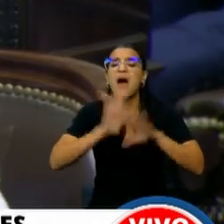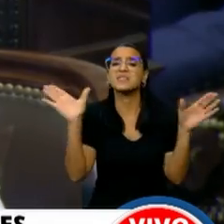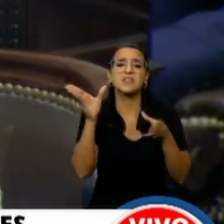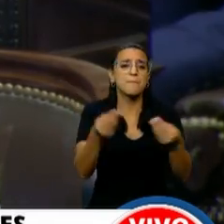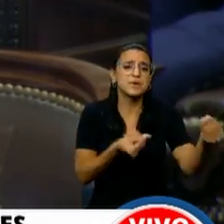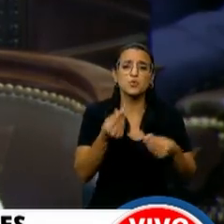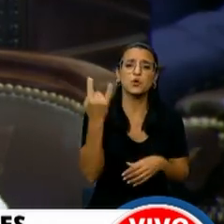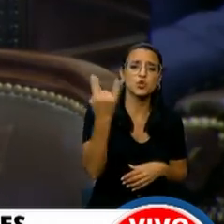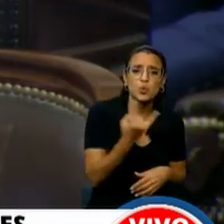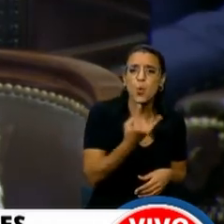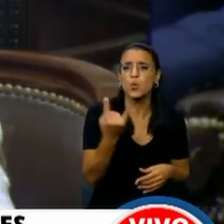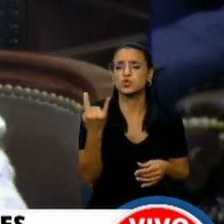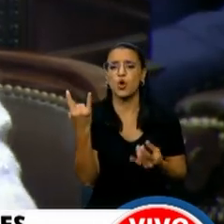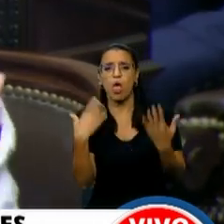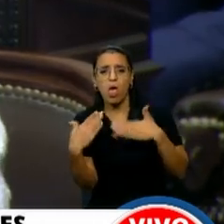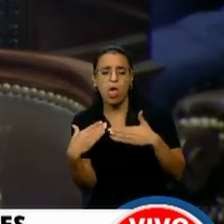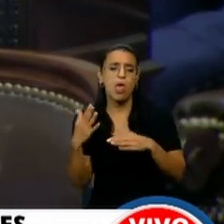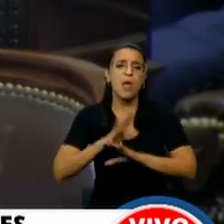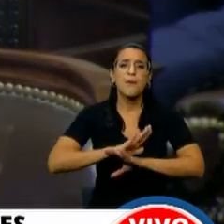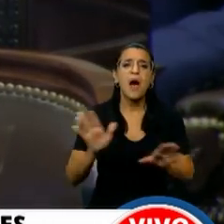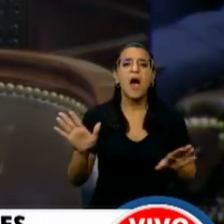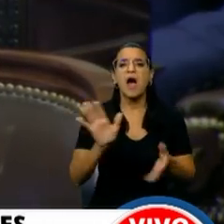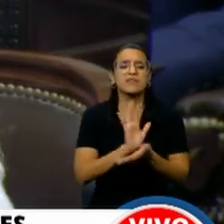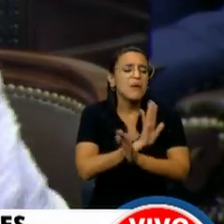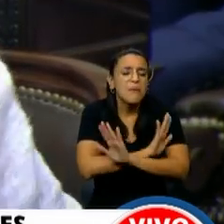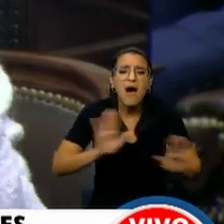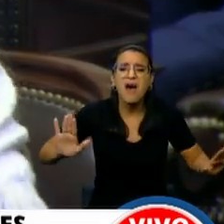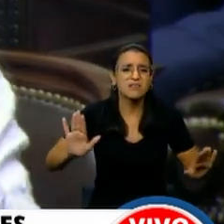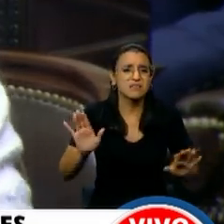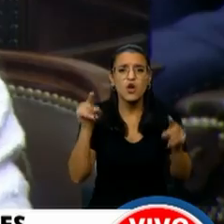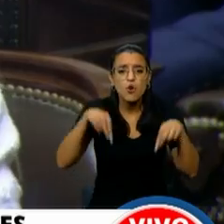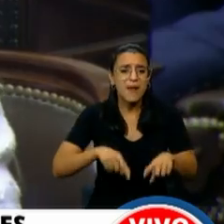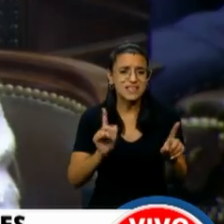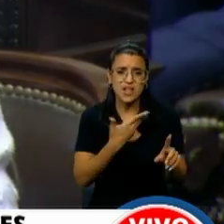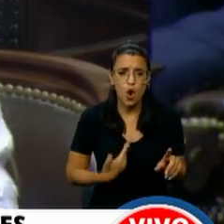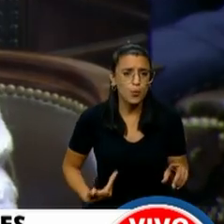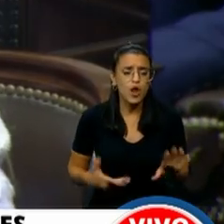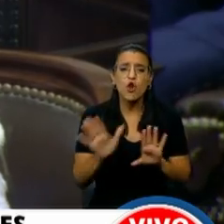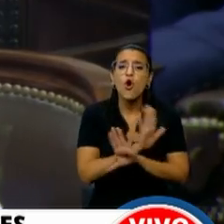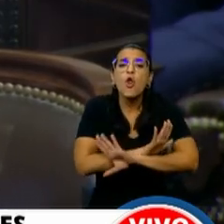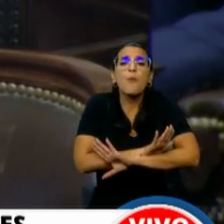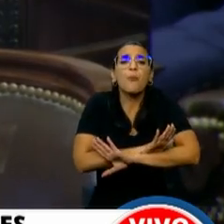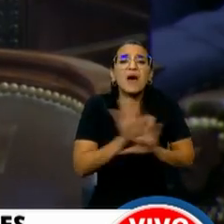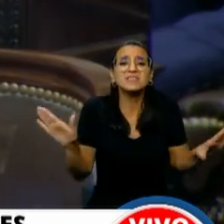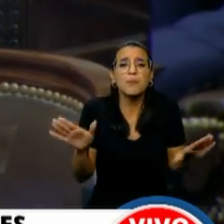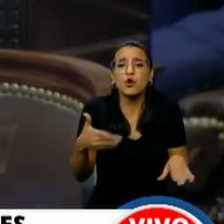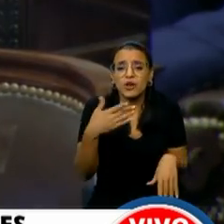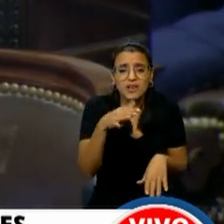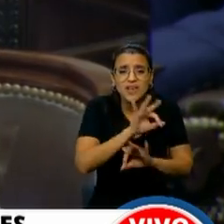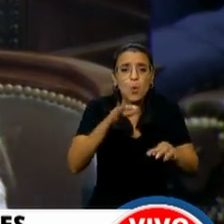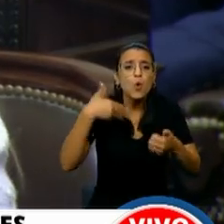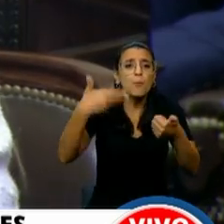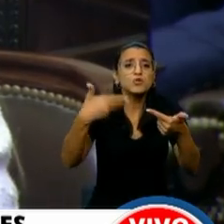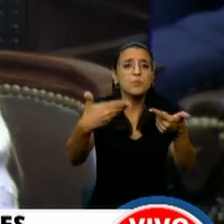presupuestos truchos mentirosos los intentos de vender un mono va más pero no para este gobierno no va más para ninguno que vaya a